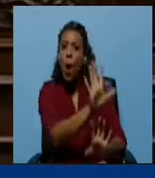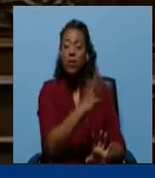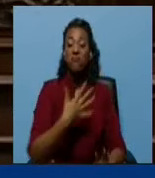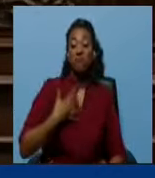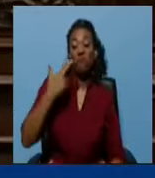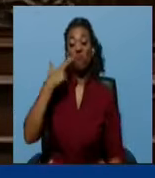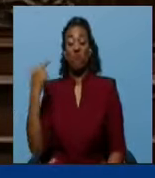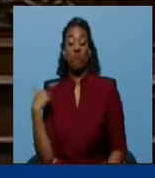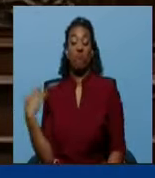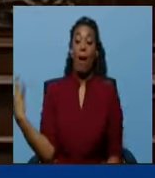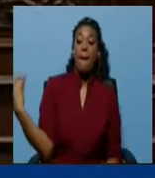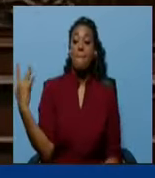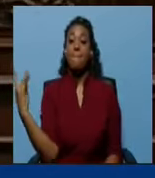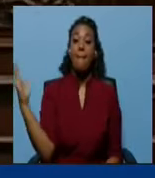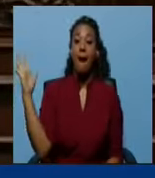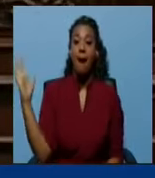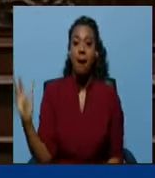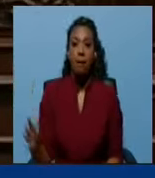prepotente, petulante,